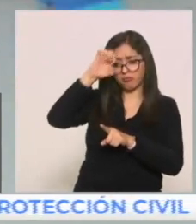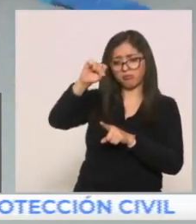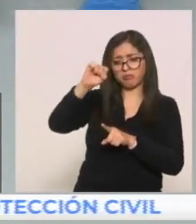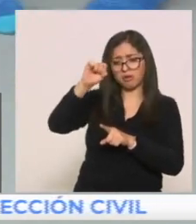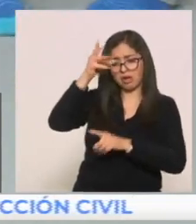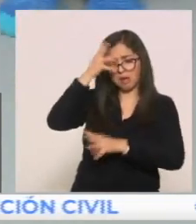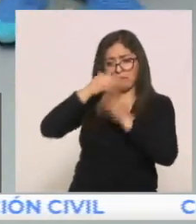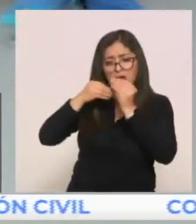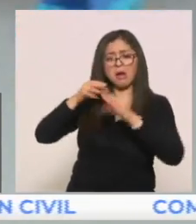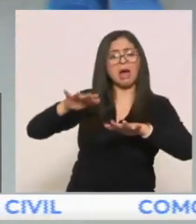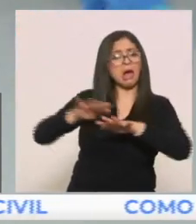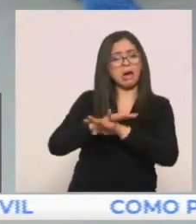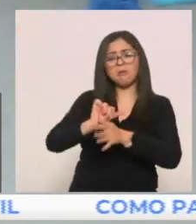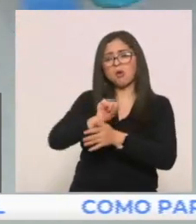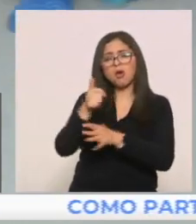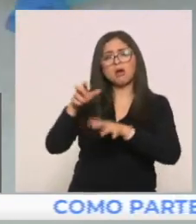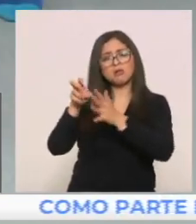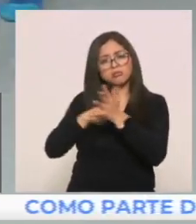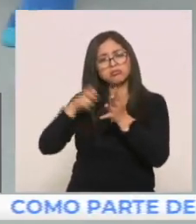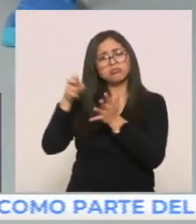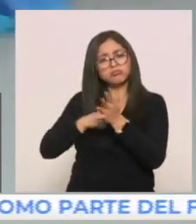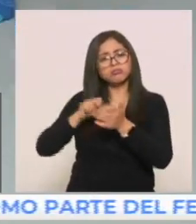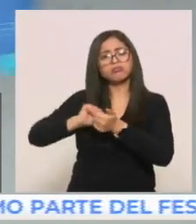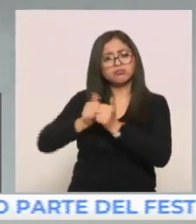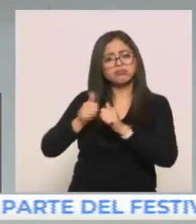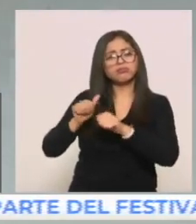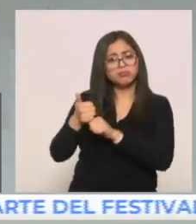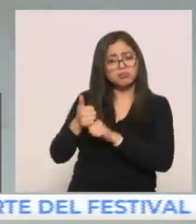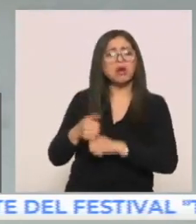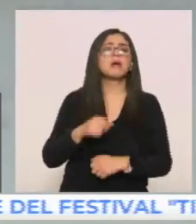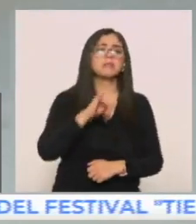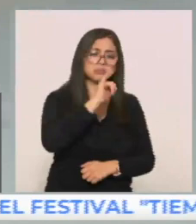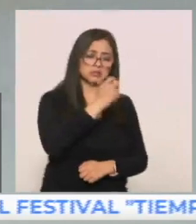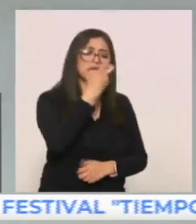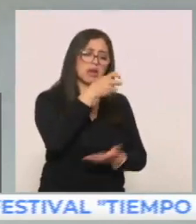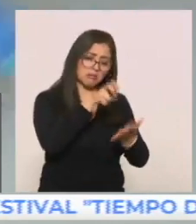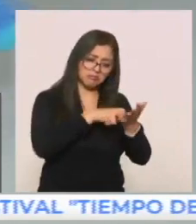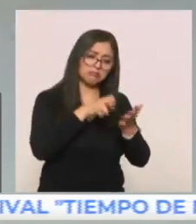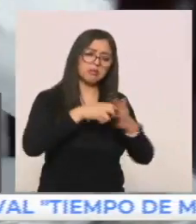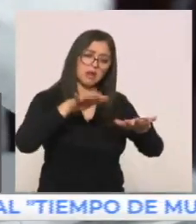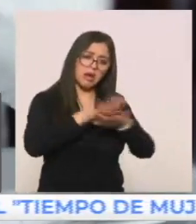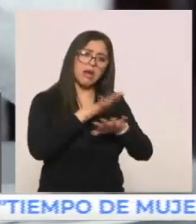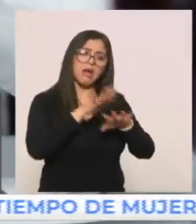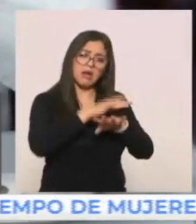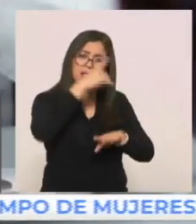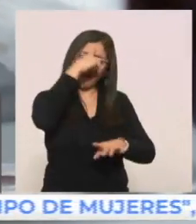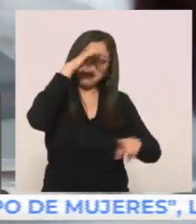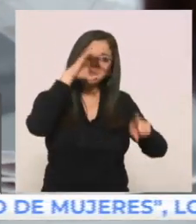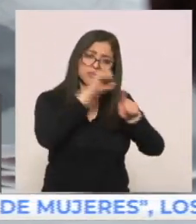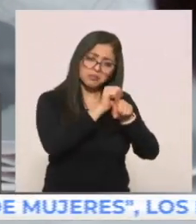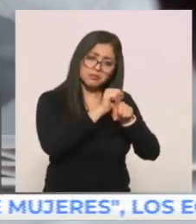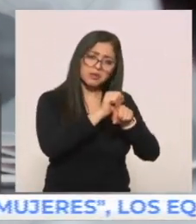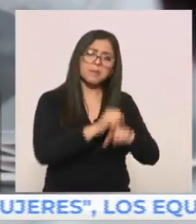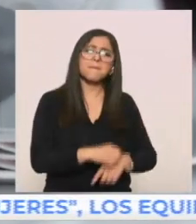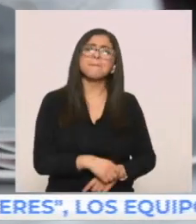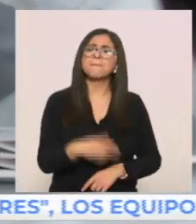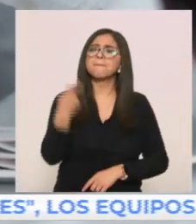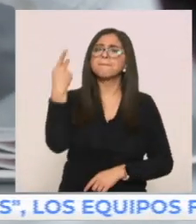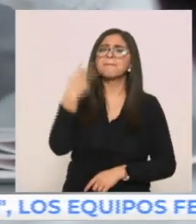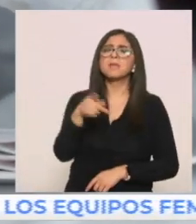nutricias, solidarias, empáticas, cuidadosas, respetuosas. Y trabajar, ponerle un poquito de empeño. Ustedes tienen un proyecto, un programa que se llama